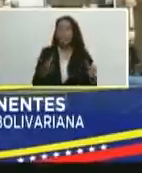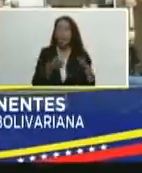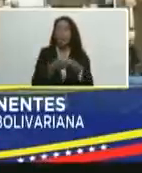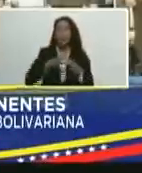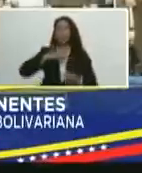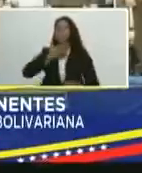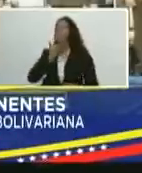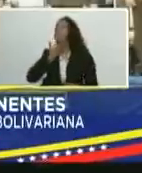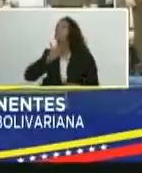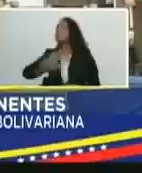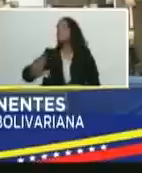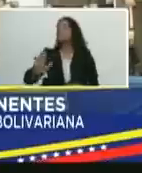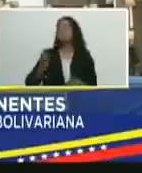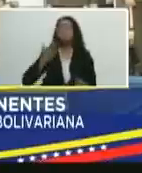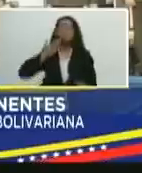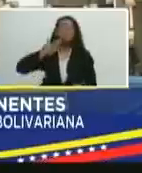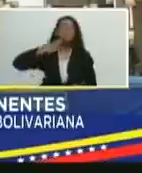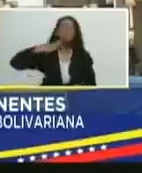Nacional Bolivariana.